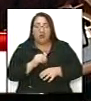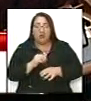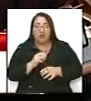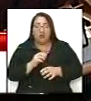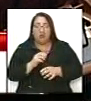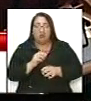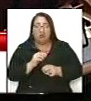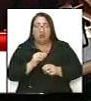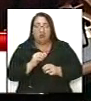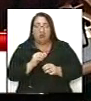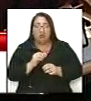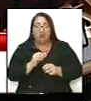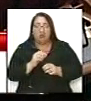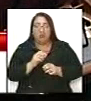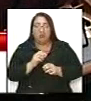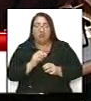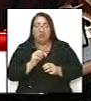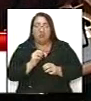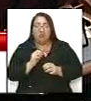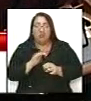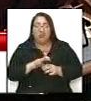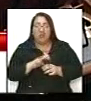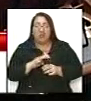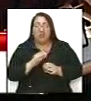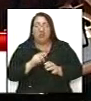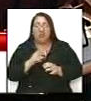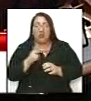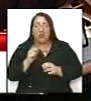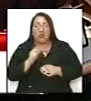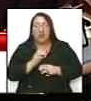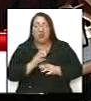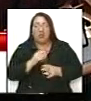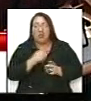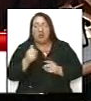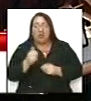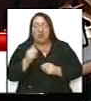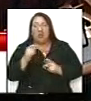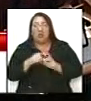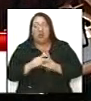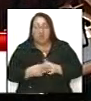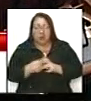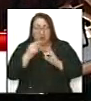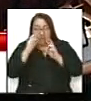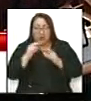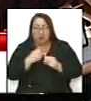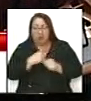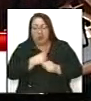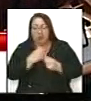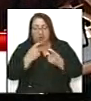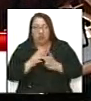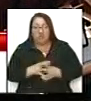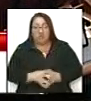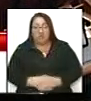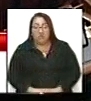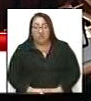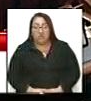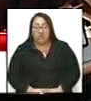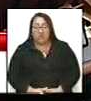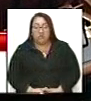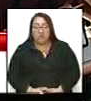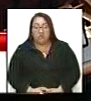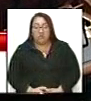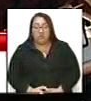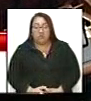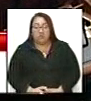y miércoles 4:30 de la tarde. Ese es un acuerdo ya. Empecemos por respetar nuestros propios acuerdos. Segundo, también